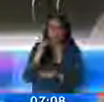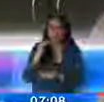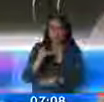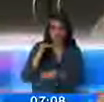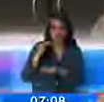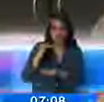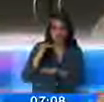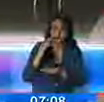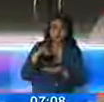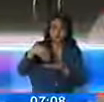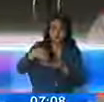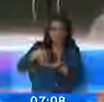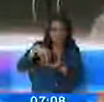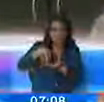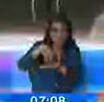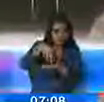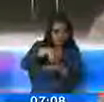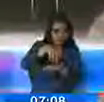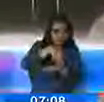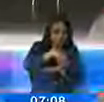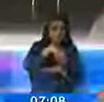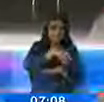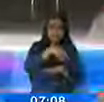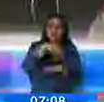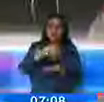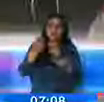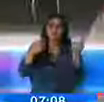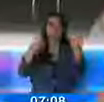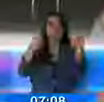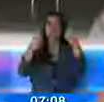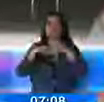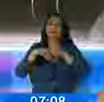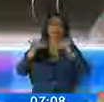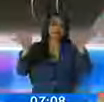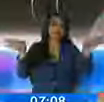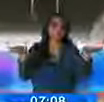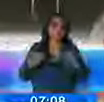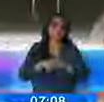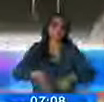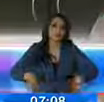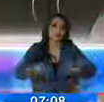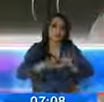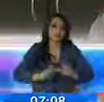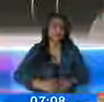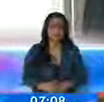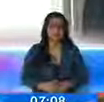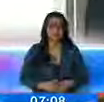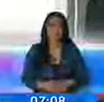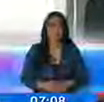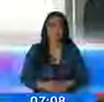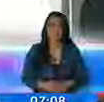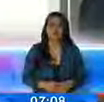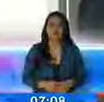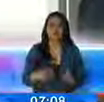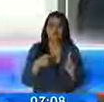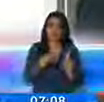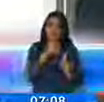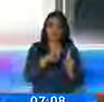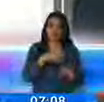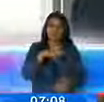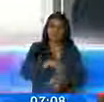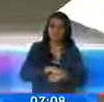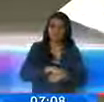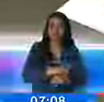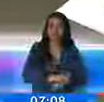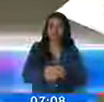inmediatamente hacen las voces para empezar a proveer en los sectores donde produciremos están siendo capturados el sujeto detenido fue